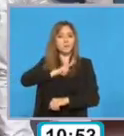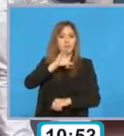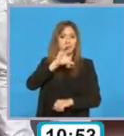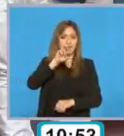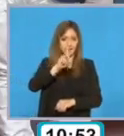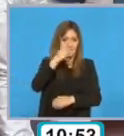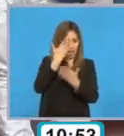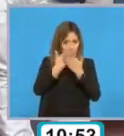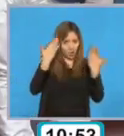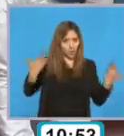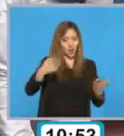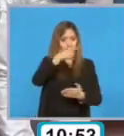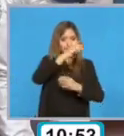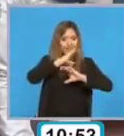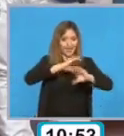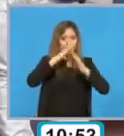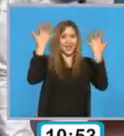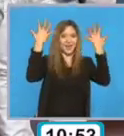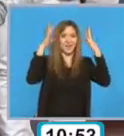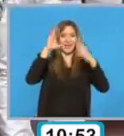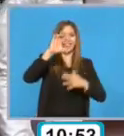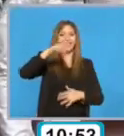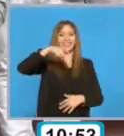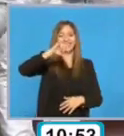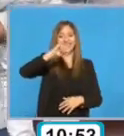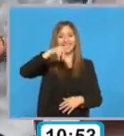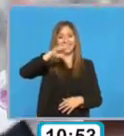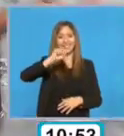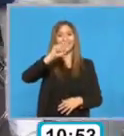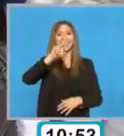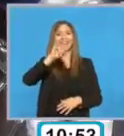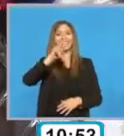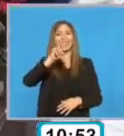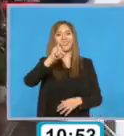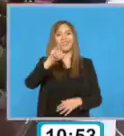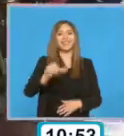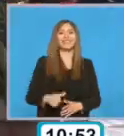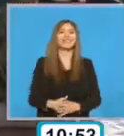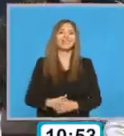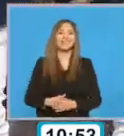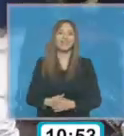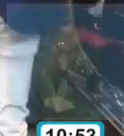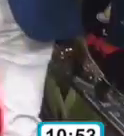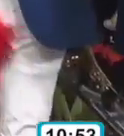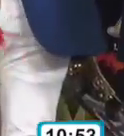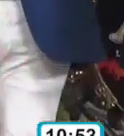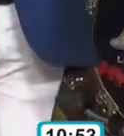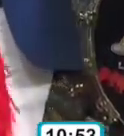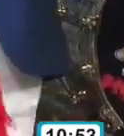escuchar el sencillo. Vamos, ¿vale? vamos. El aplauso para Chiquis Rivera. Gracias.